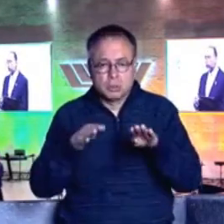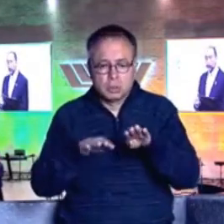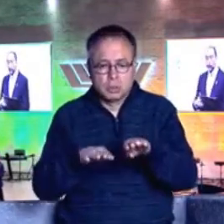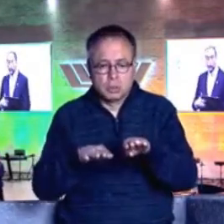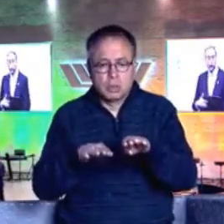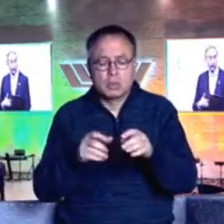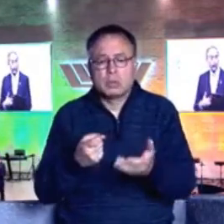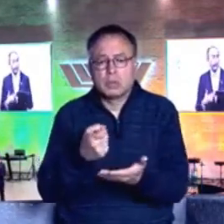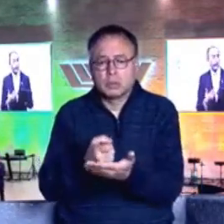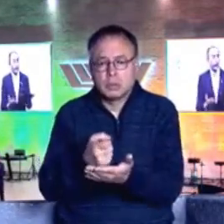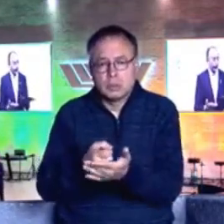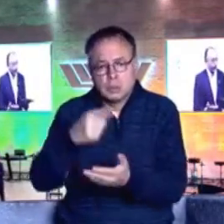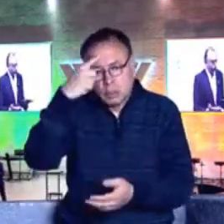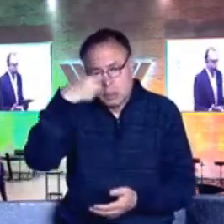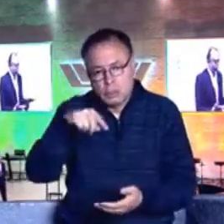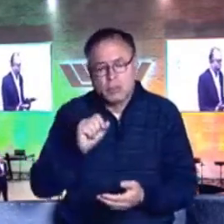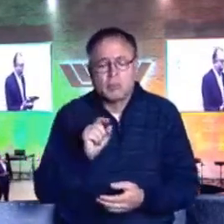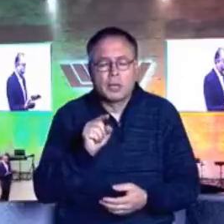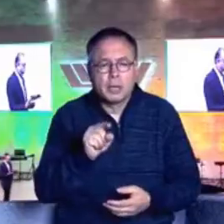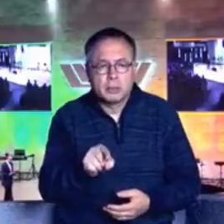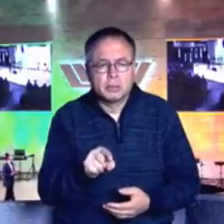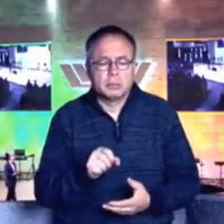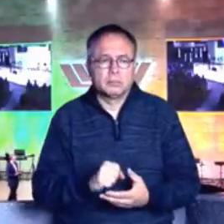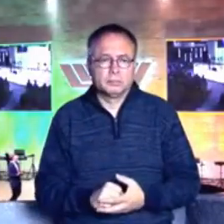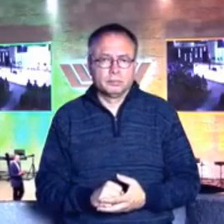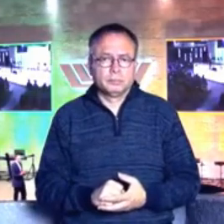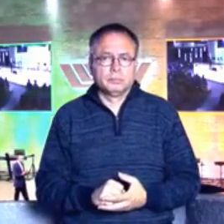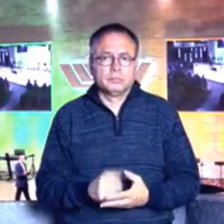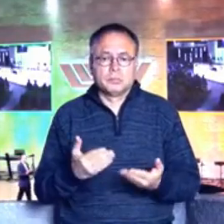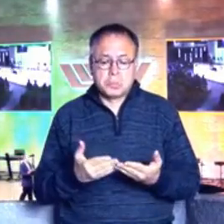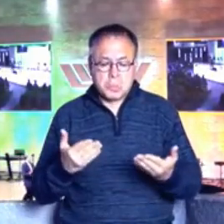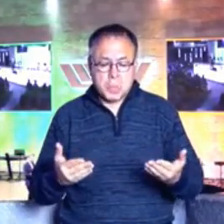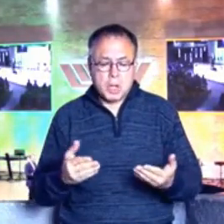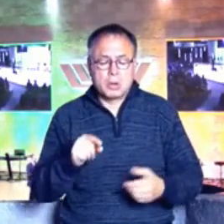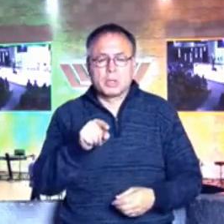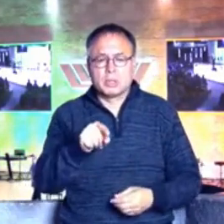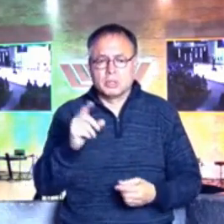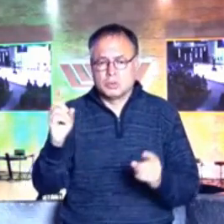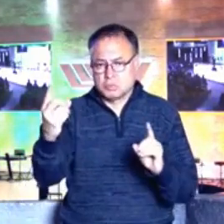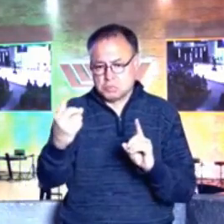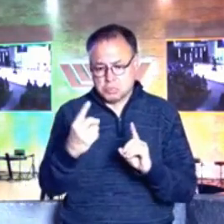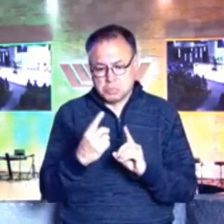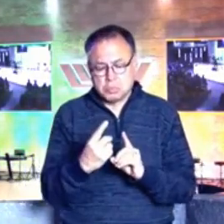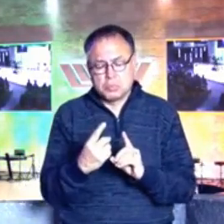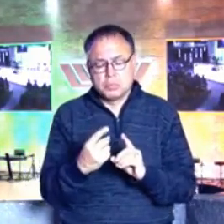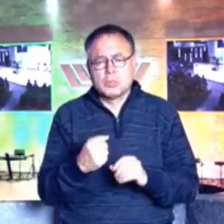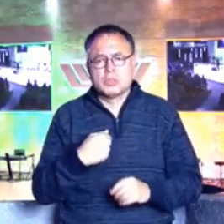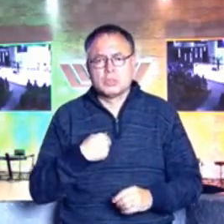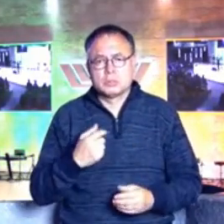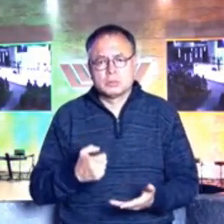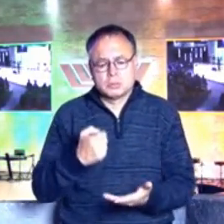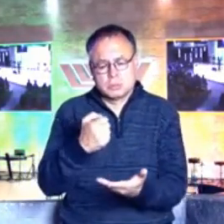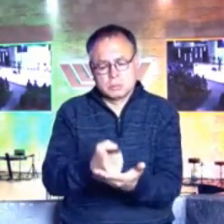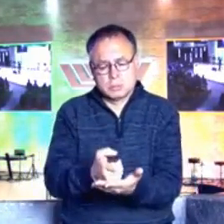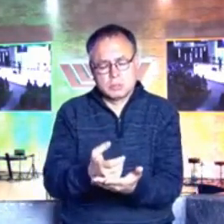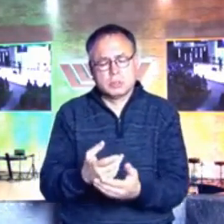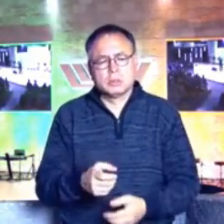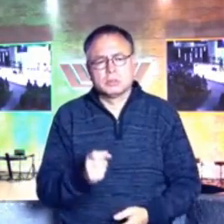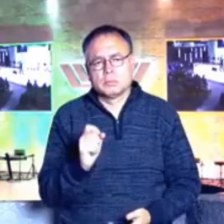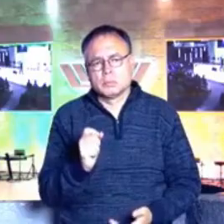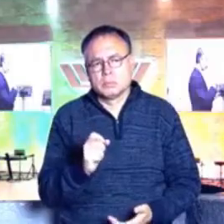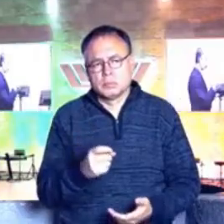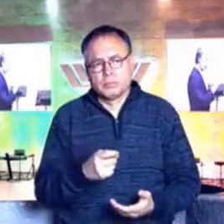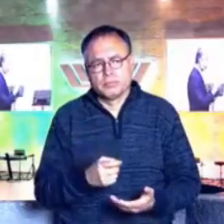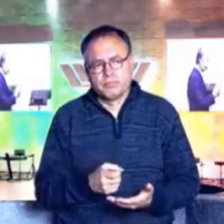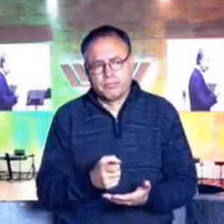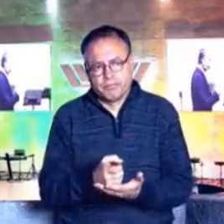proveerte no tenía la manera de hacerte llegar los recursos pero se fue juntando el dinero al paso de los años y sabes que me ha